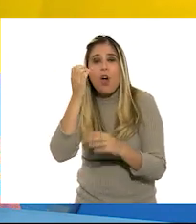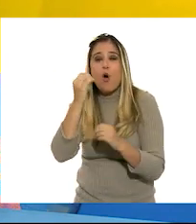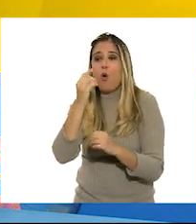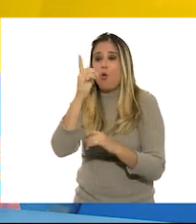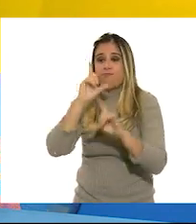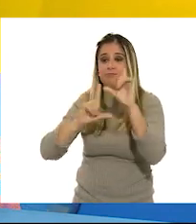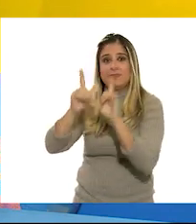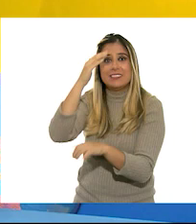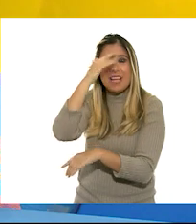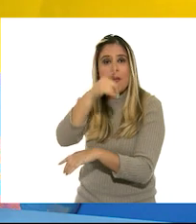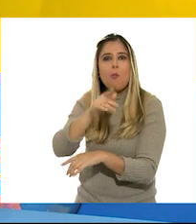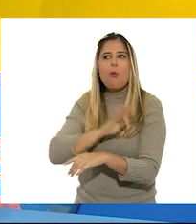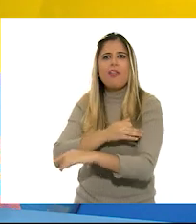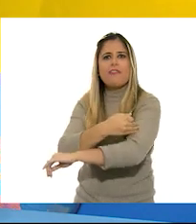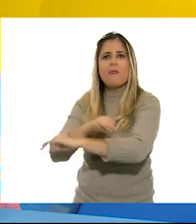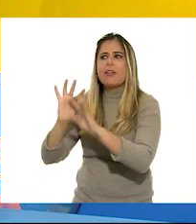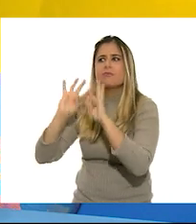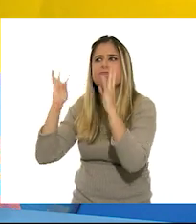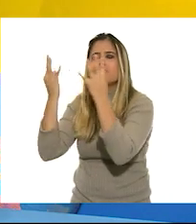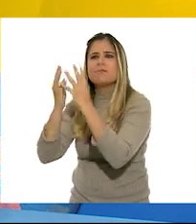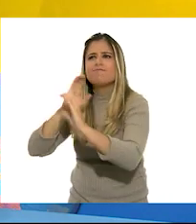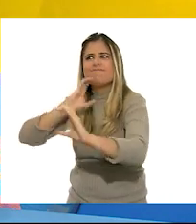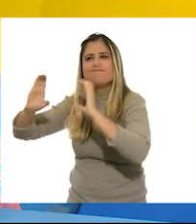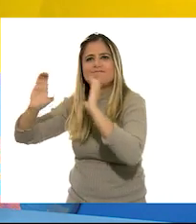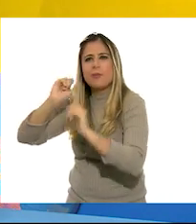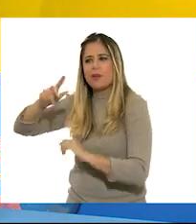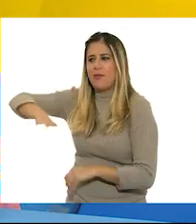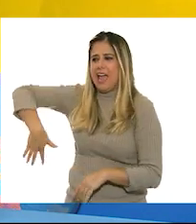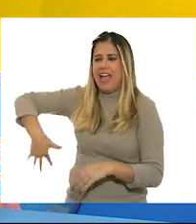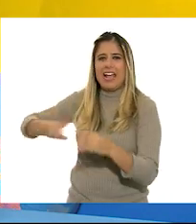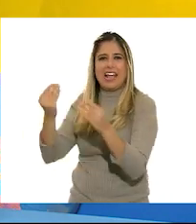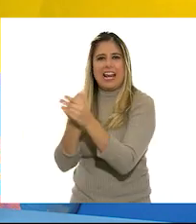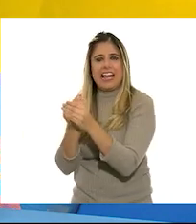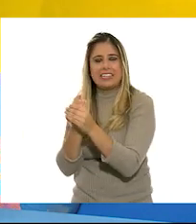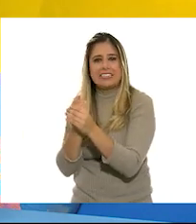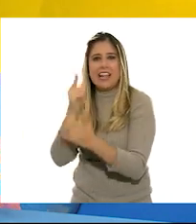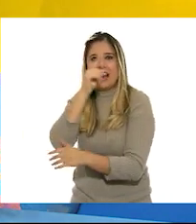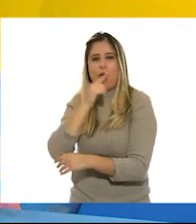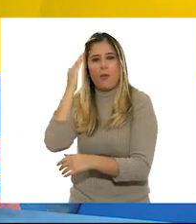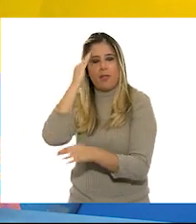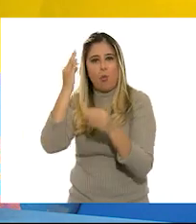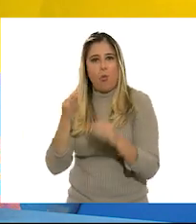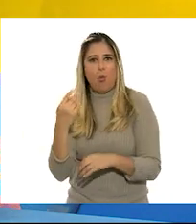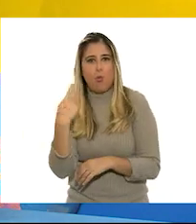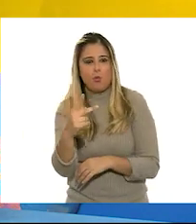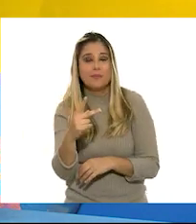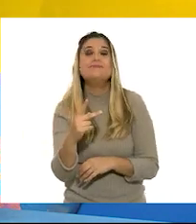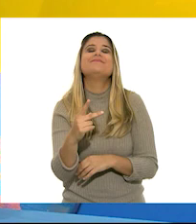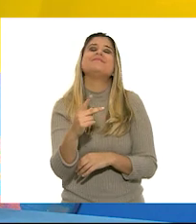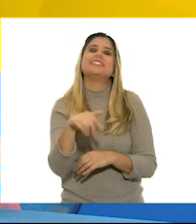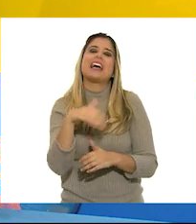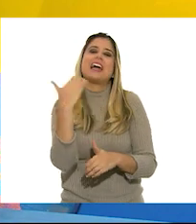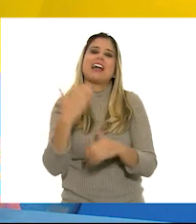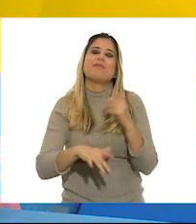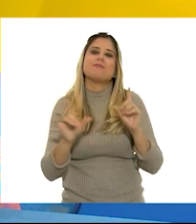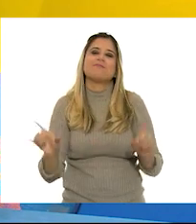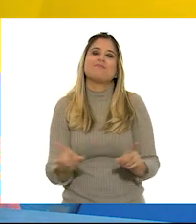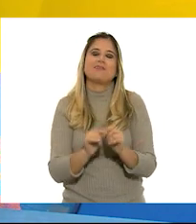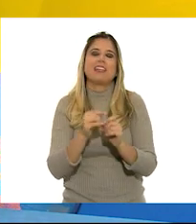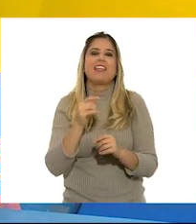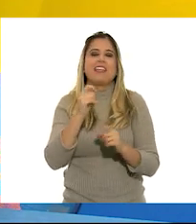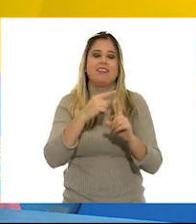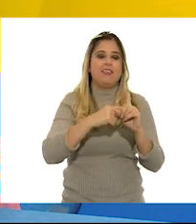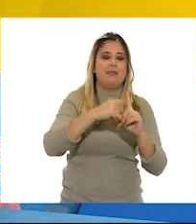este momento para practicarla y platica con tu familia en tu lengua materna. Por hoy hemos terminado con temperatura